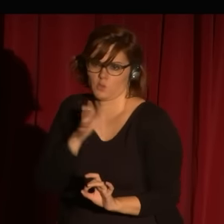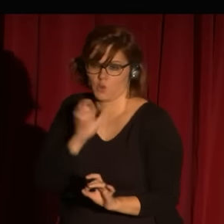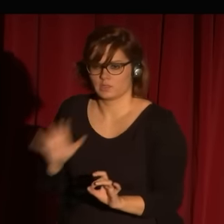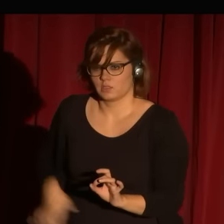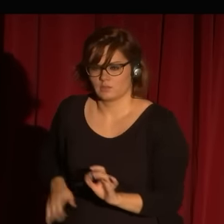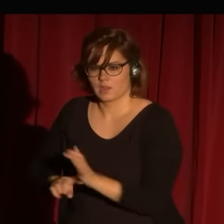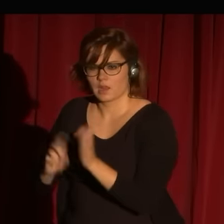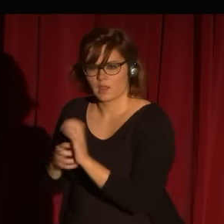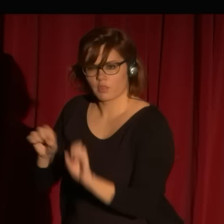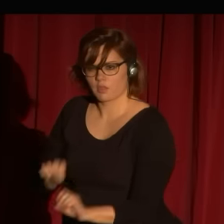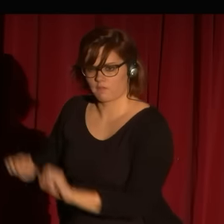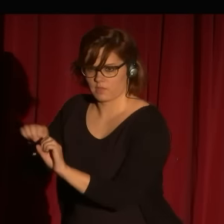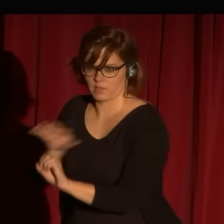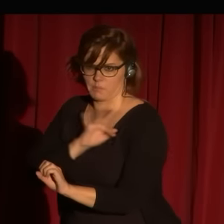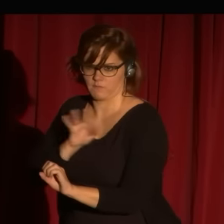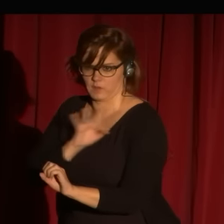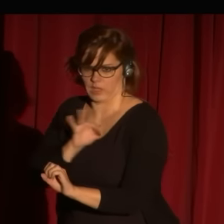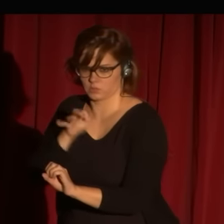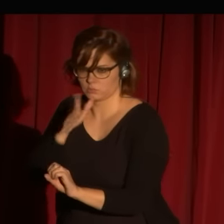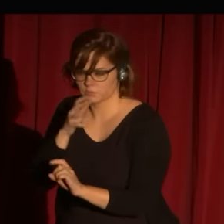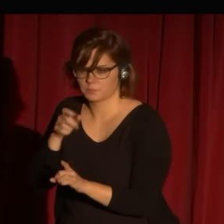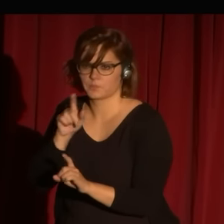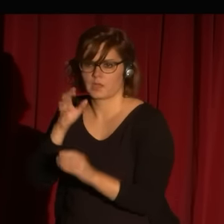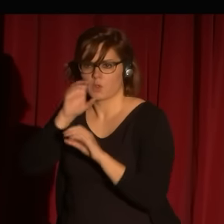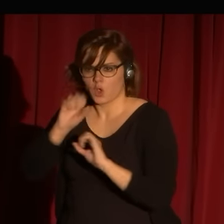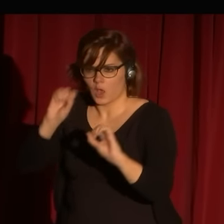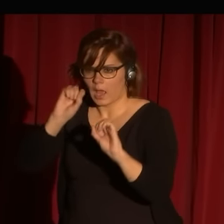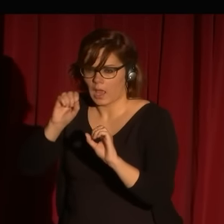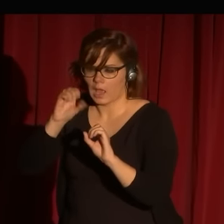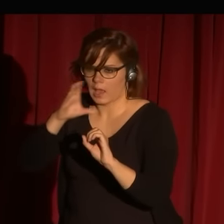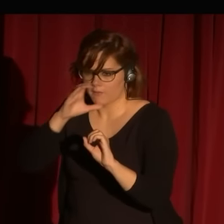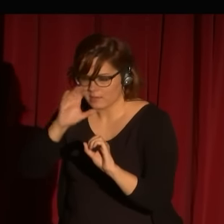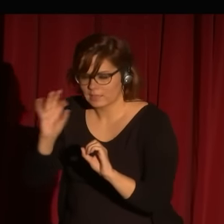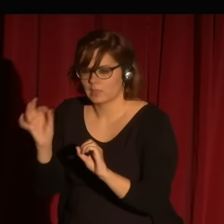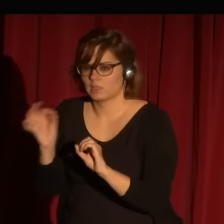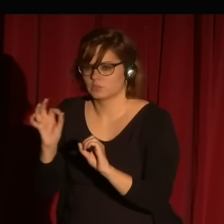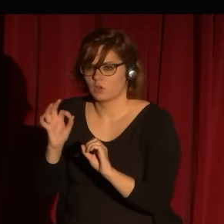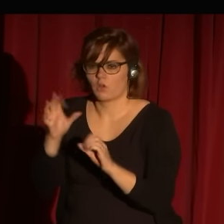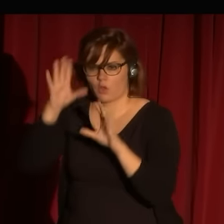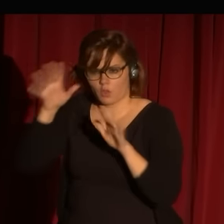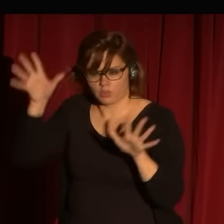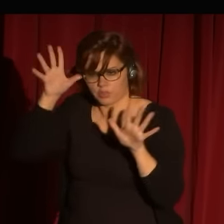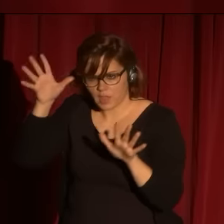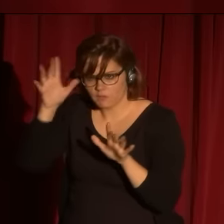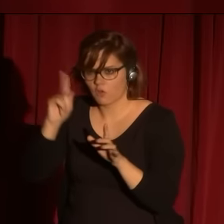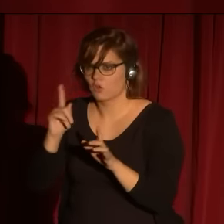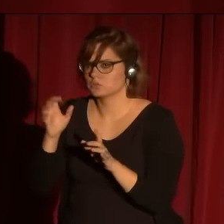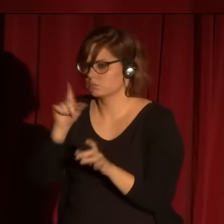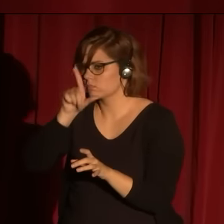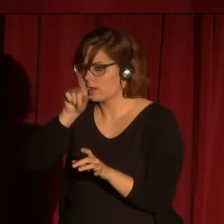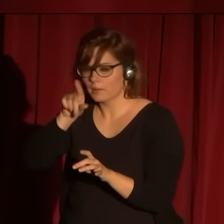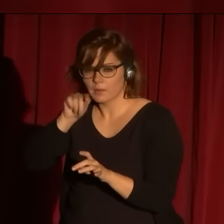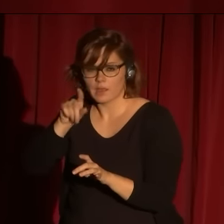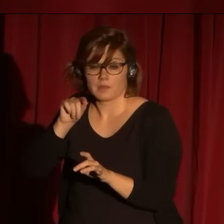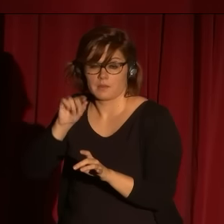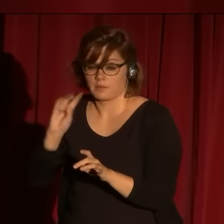leyes que defienden estos privilegios de pasar de cazar jabalís y ciervos con perros y aves con aves de cetrería solamente si uno es noble